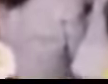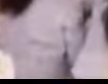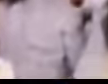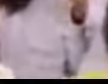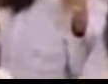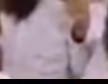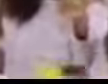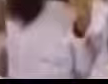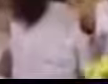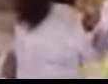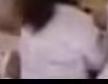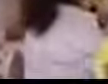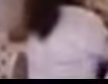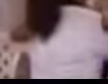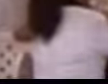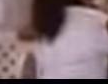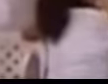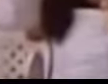Eso ya no tengo remedio.